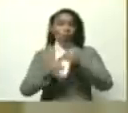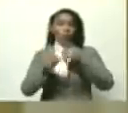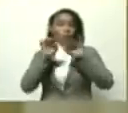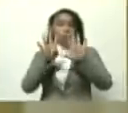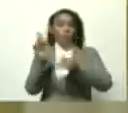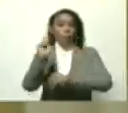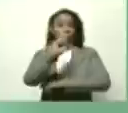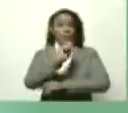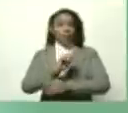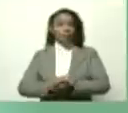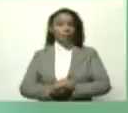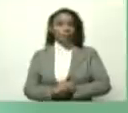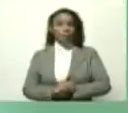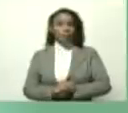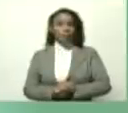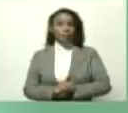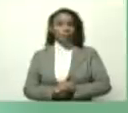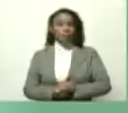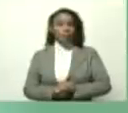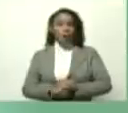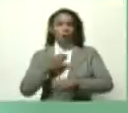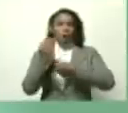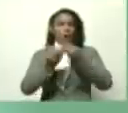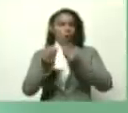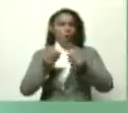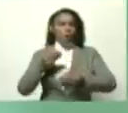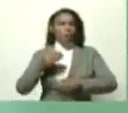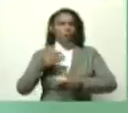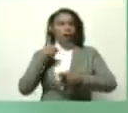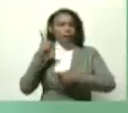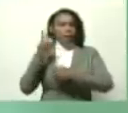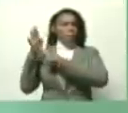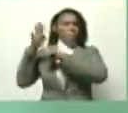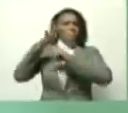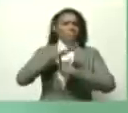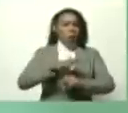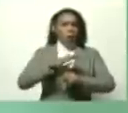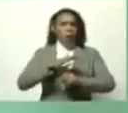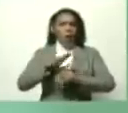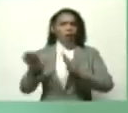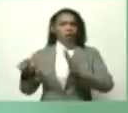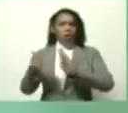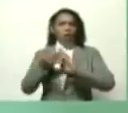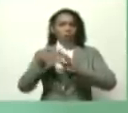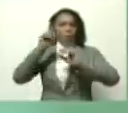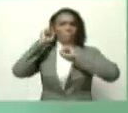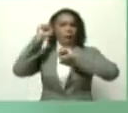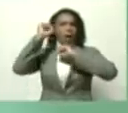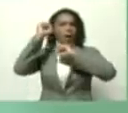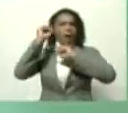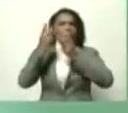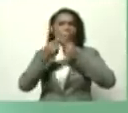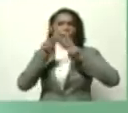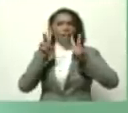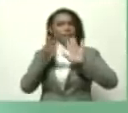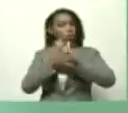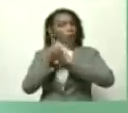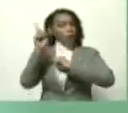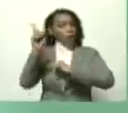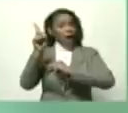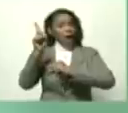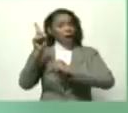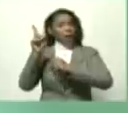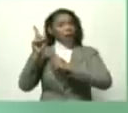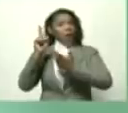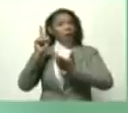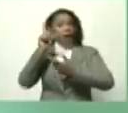9 meses. ¿Cómo fue de salvaje la represión en contra de manifestantes pacíficos en Colombia